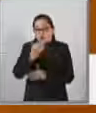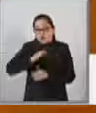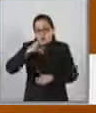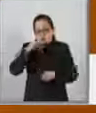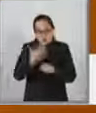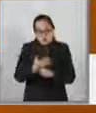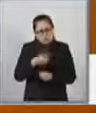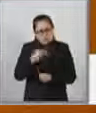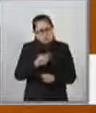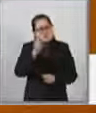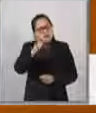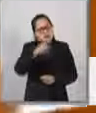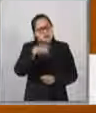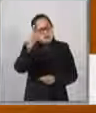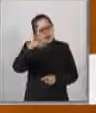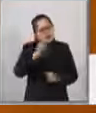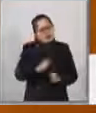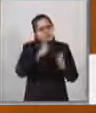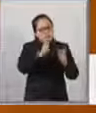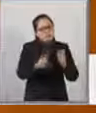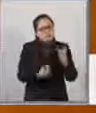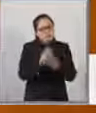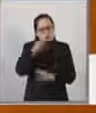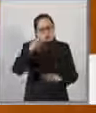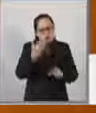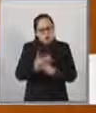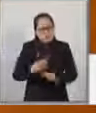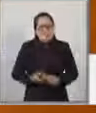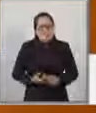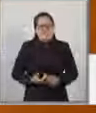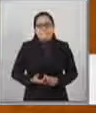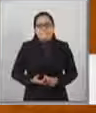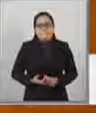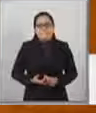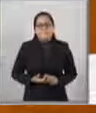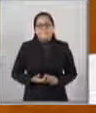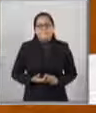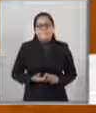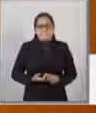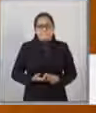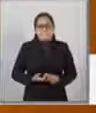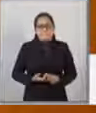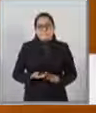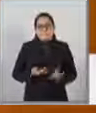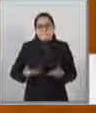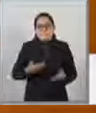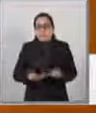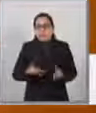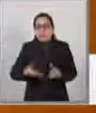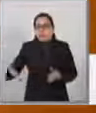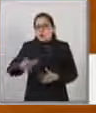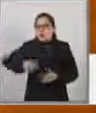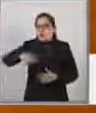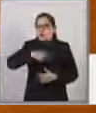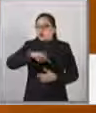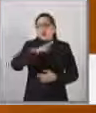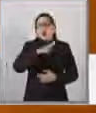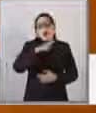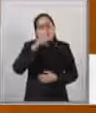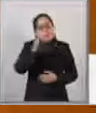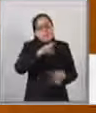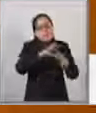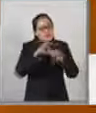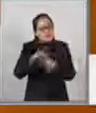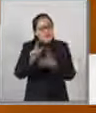para la designación de encargos. En este momento, lo que tenemos, la ley que